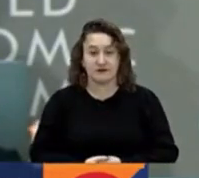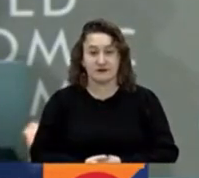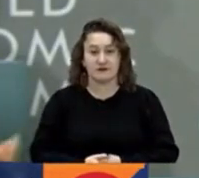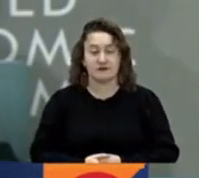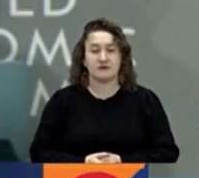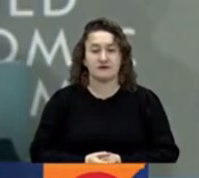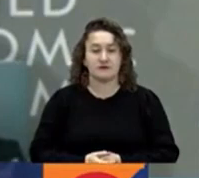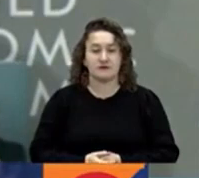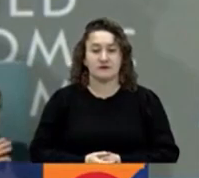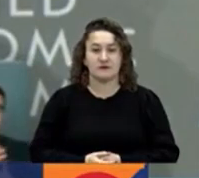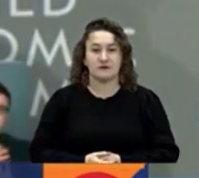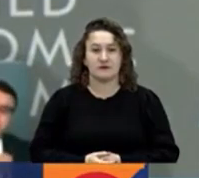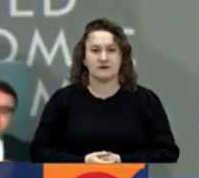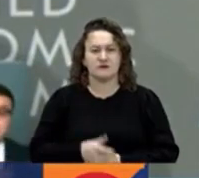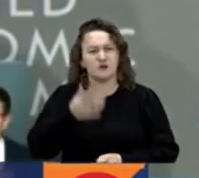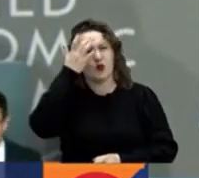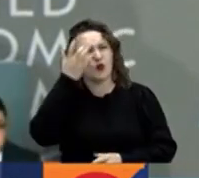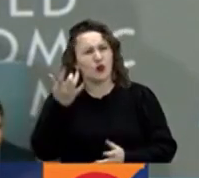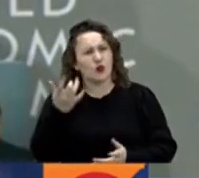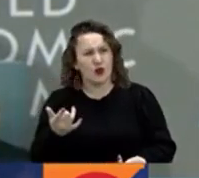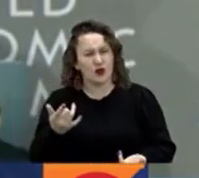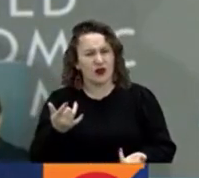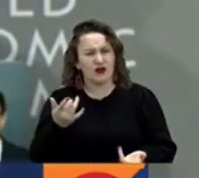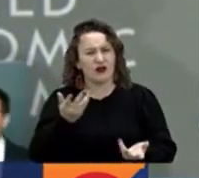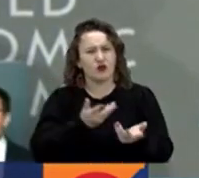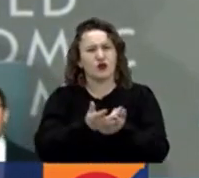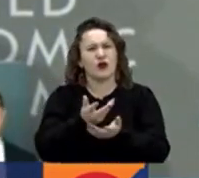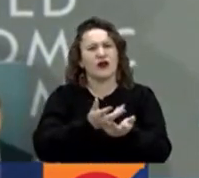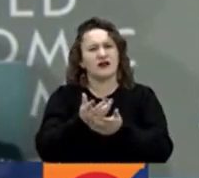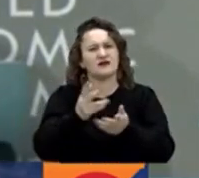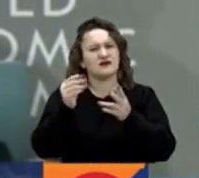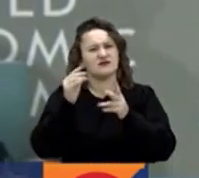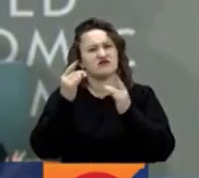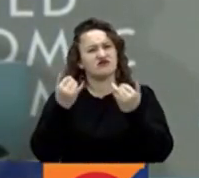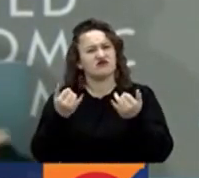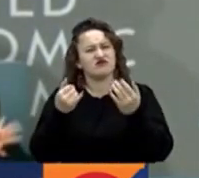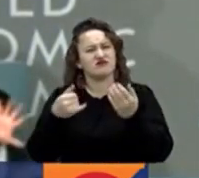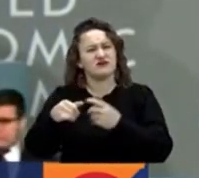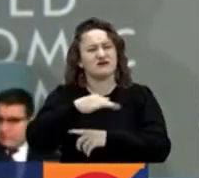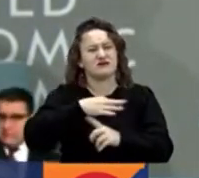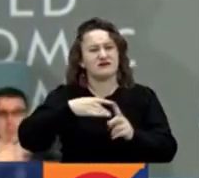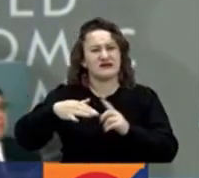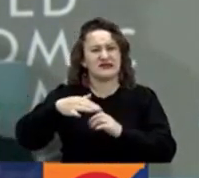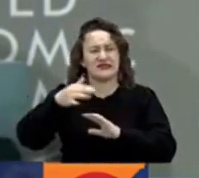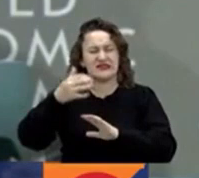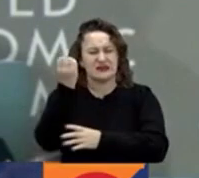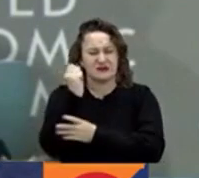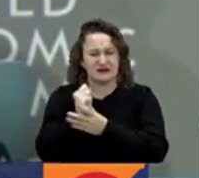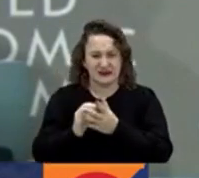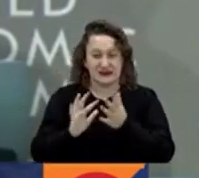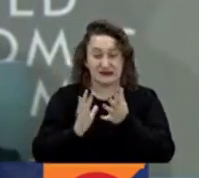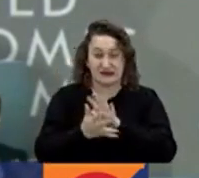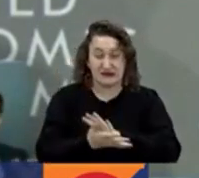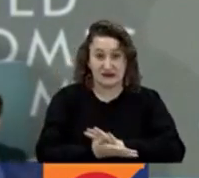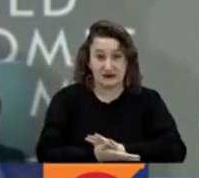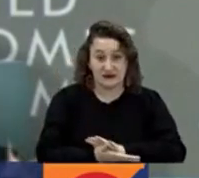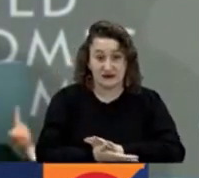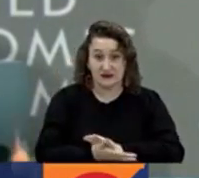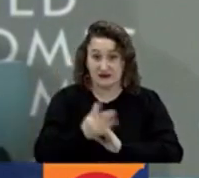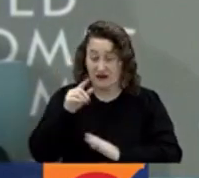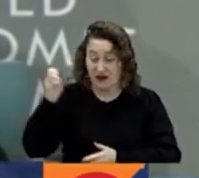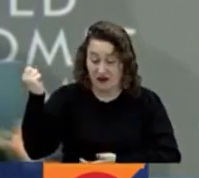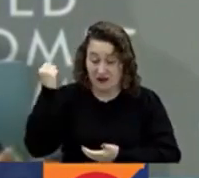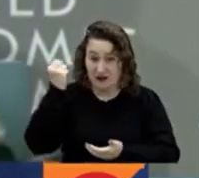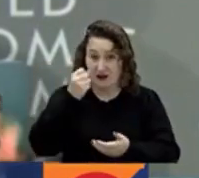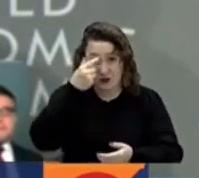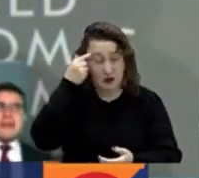es apenas sugerencias en medio de la catástrofe? El capitalismo descarbonizado tendría que